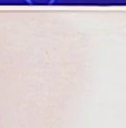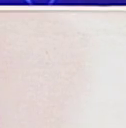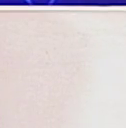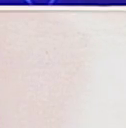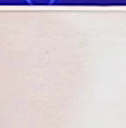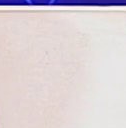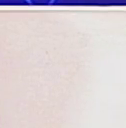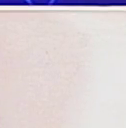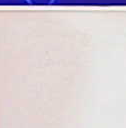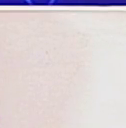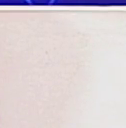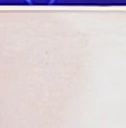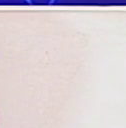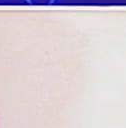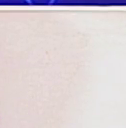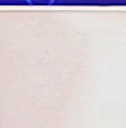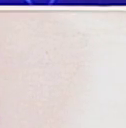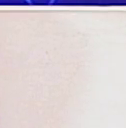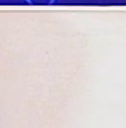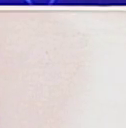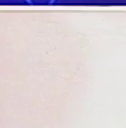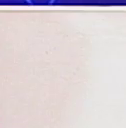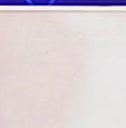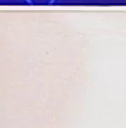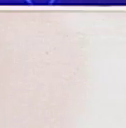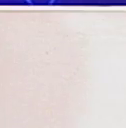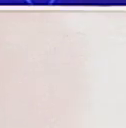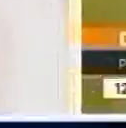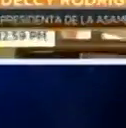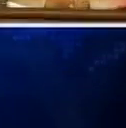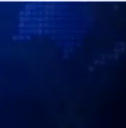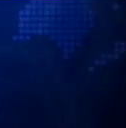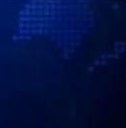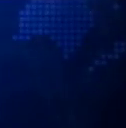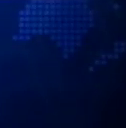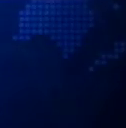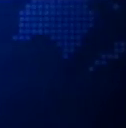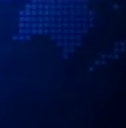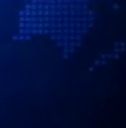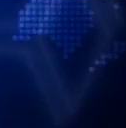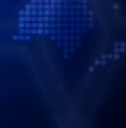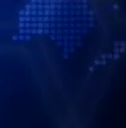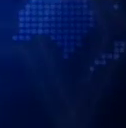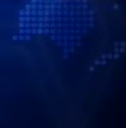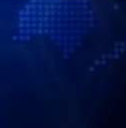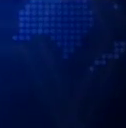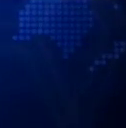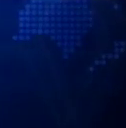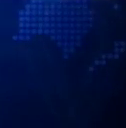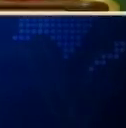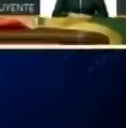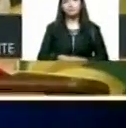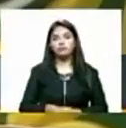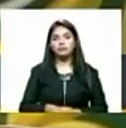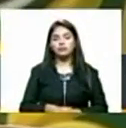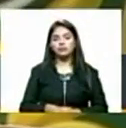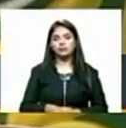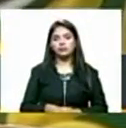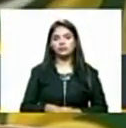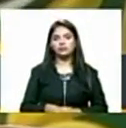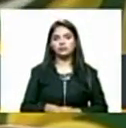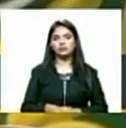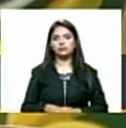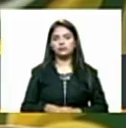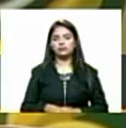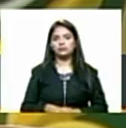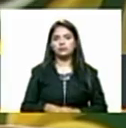una información que está en desarrollo. Vamos a escuchar declaraciones de la presidenta de la Asamblea Nacional Constituyente, Delcy Rodríguez. Fines del Estado,